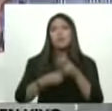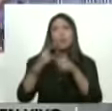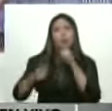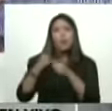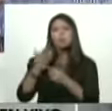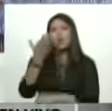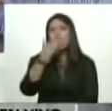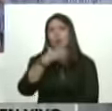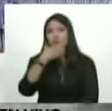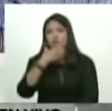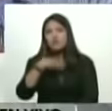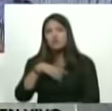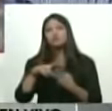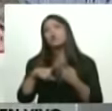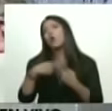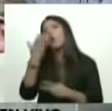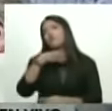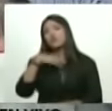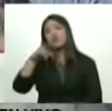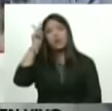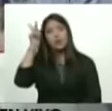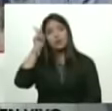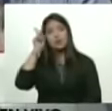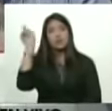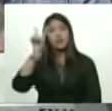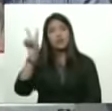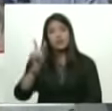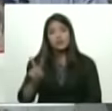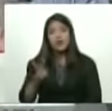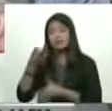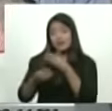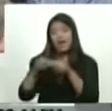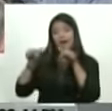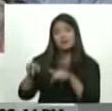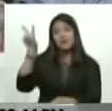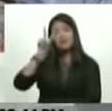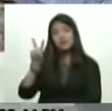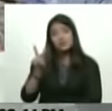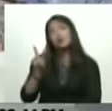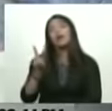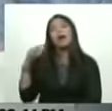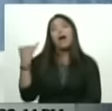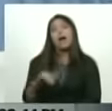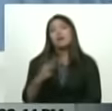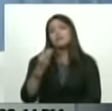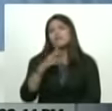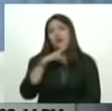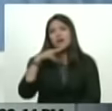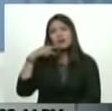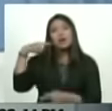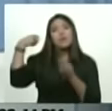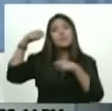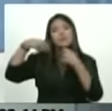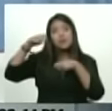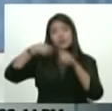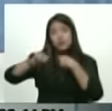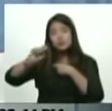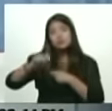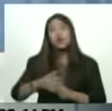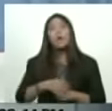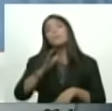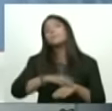de los frutos aborígenes venezolanos, se dan aquí, tienen una gran calidad de exportación y penetración, ya